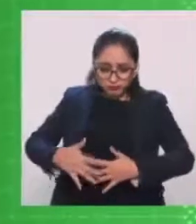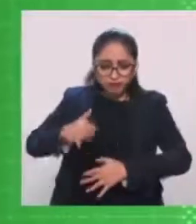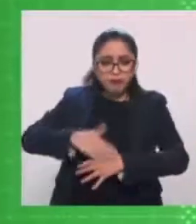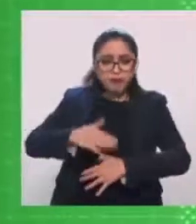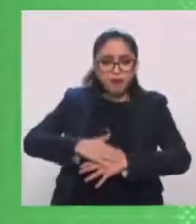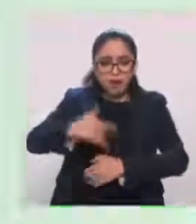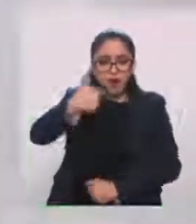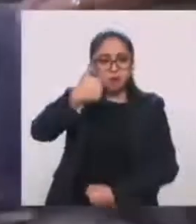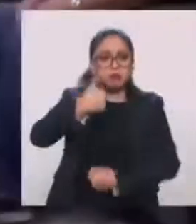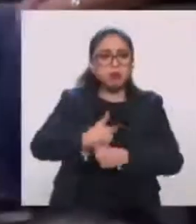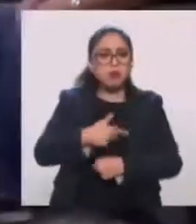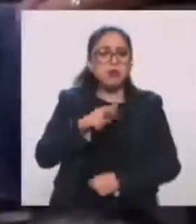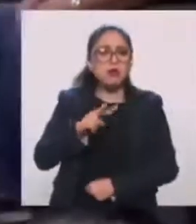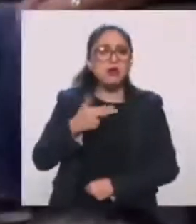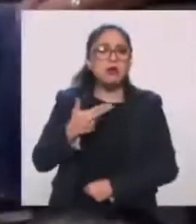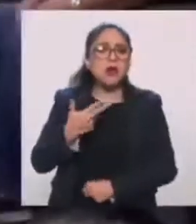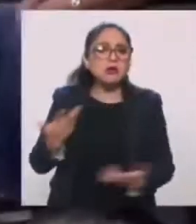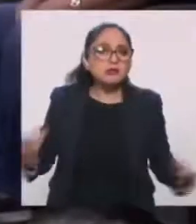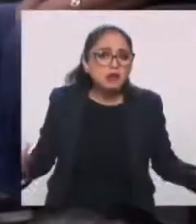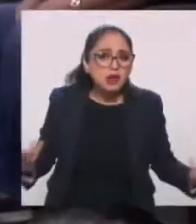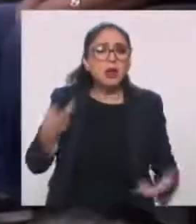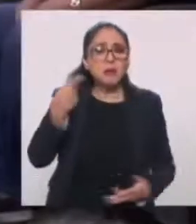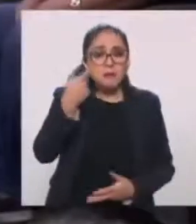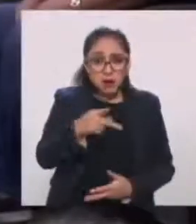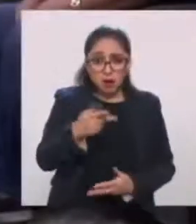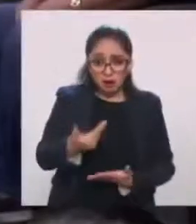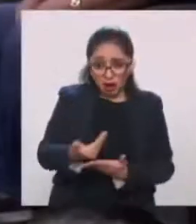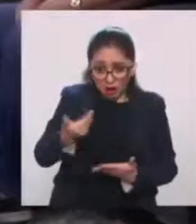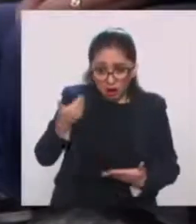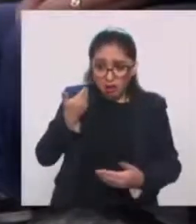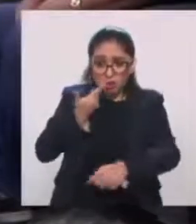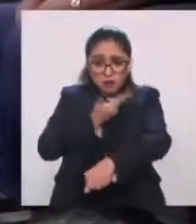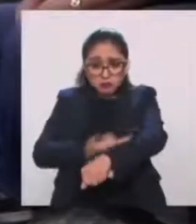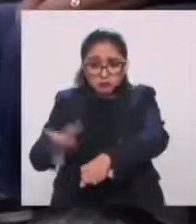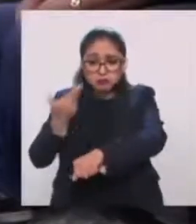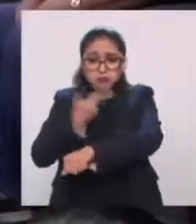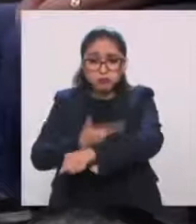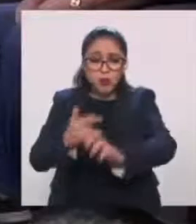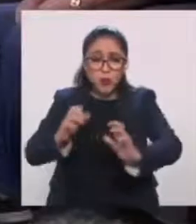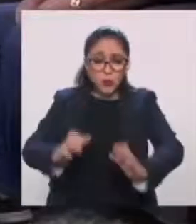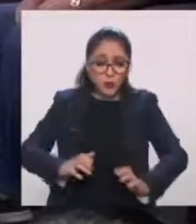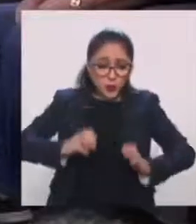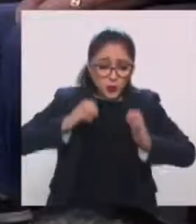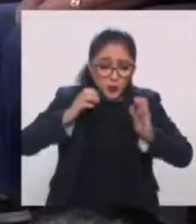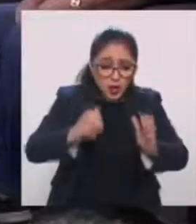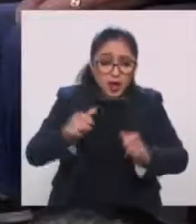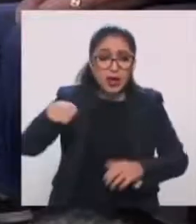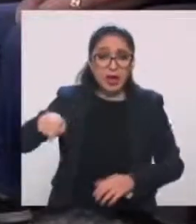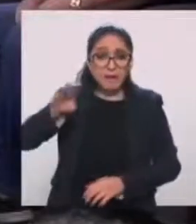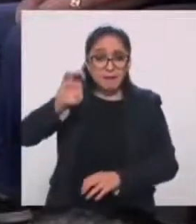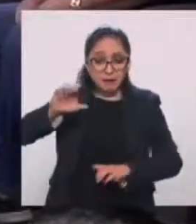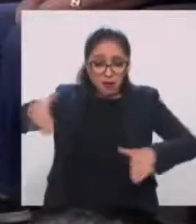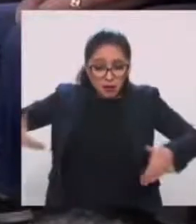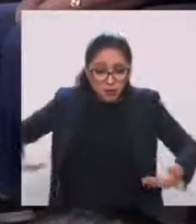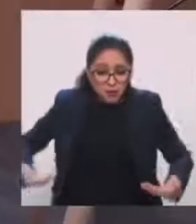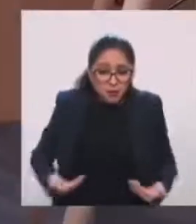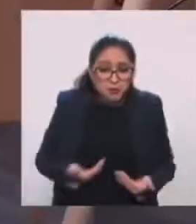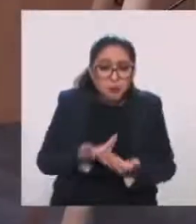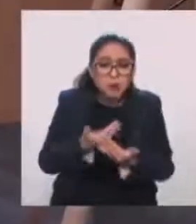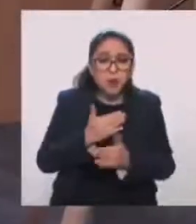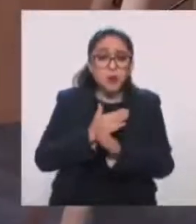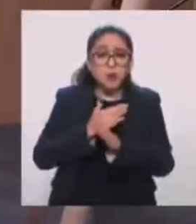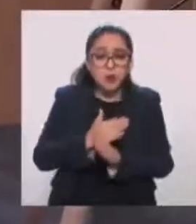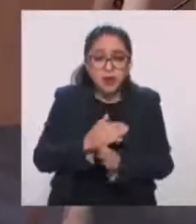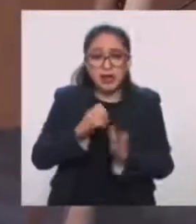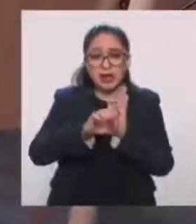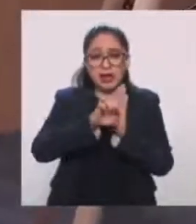si tenemos adecuadamente el diagnóstico y el tratamiento, estos niños pueden vivir sin VIH, y que cuando cumplen 24 meses de edad,